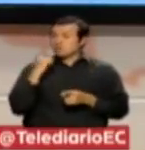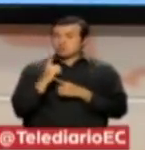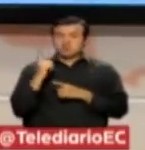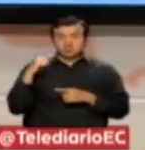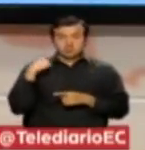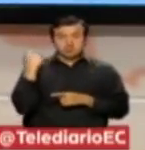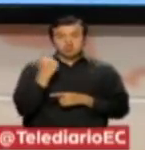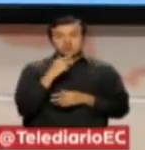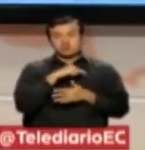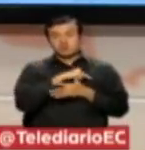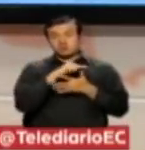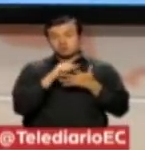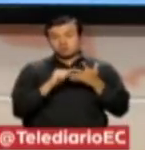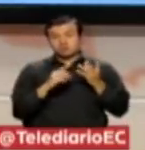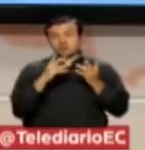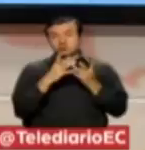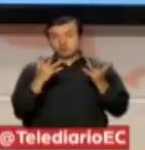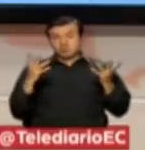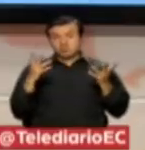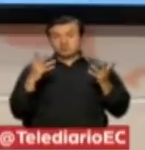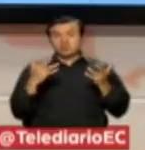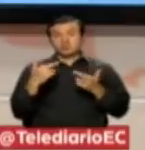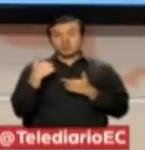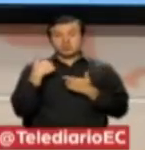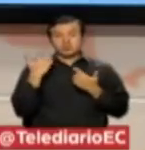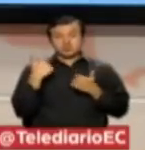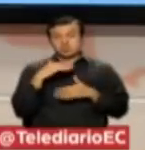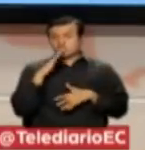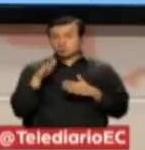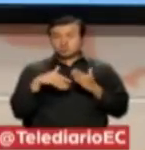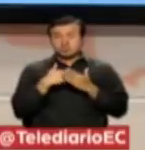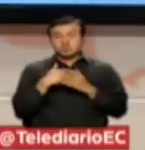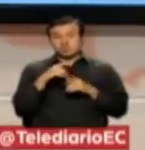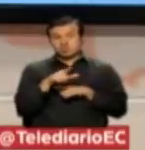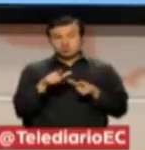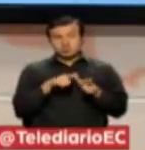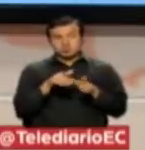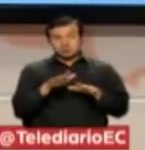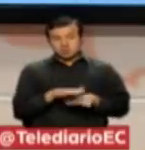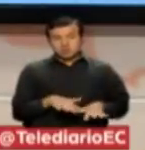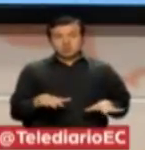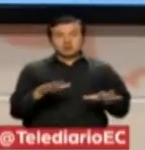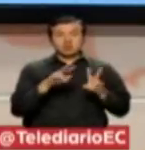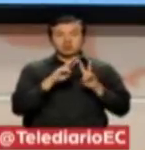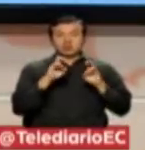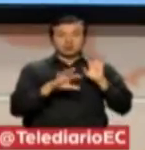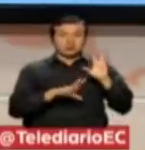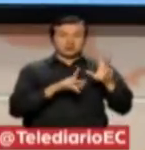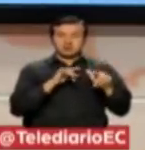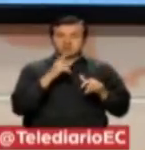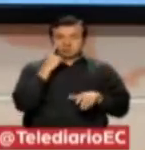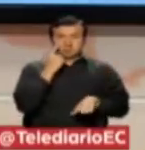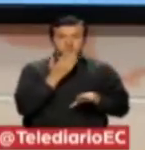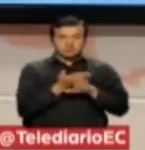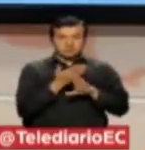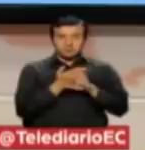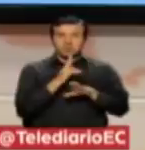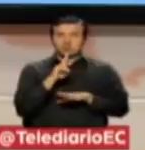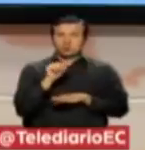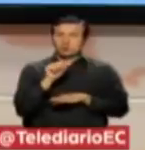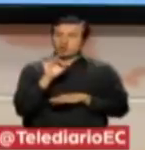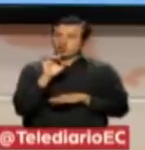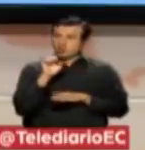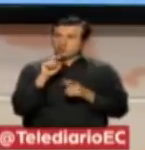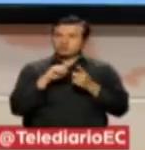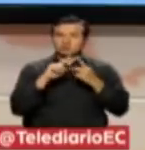tenemos en distintos espacios de nuestra competencia todos los espacios para gestionar temas contra la corrupción y lo estamos demostrando. La UAFE, la